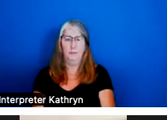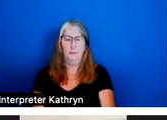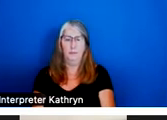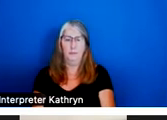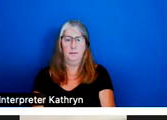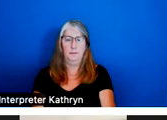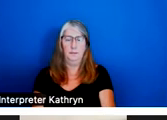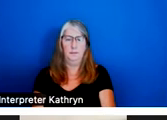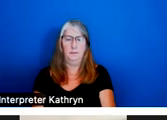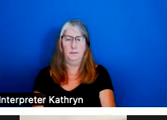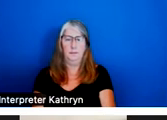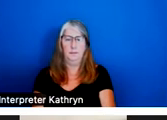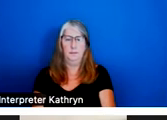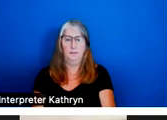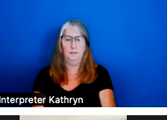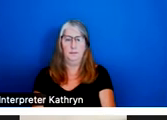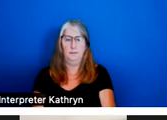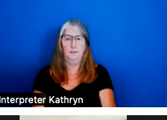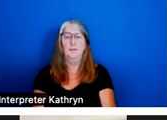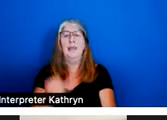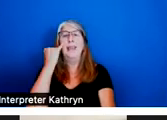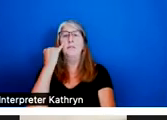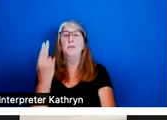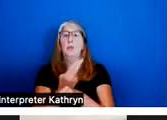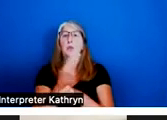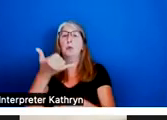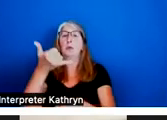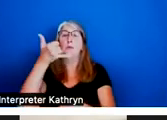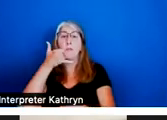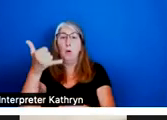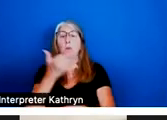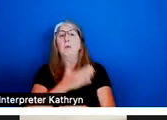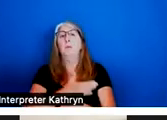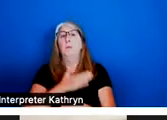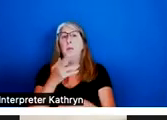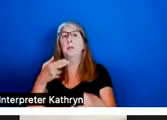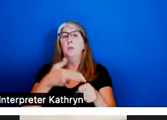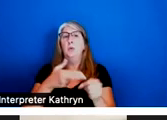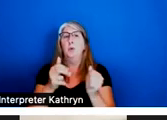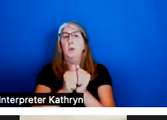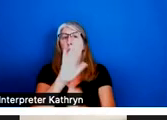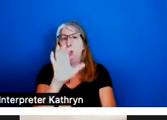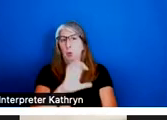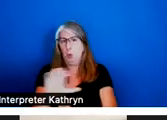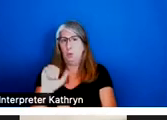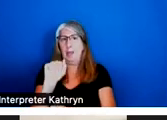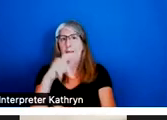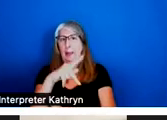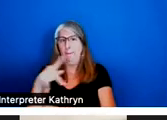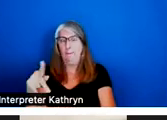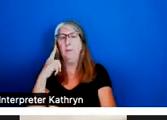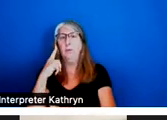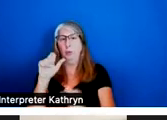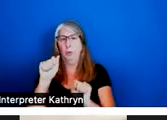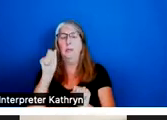los Chromebook. If you joined on your phone, please make sure to join on your Zoom app so that you can access